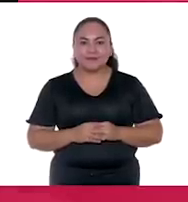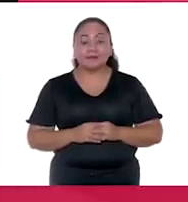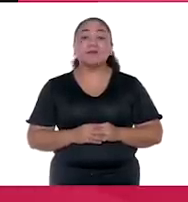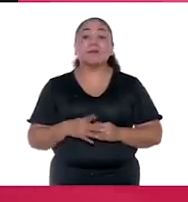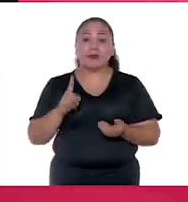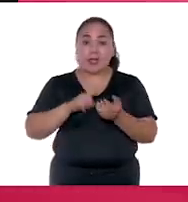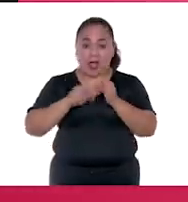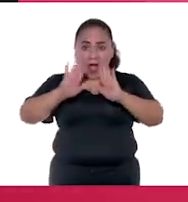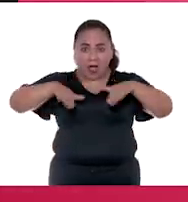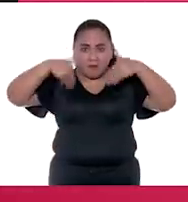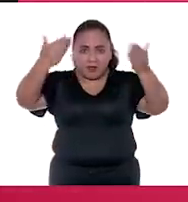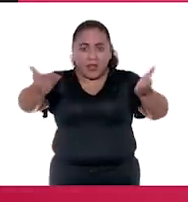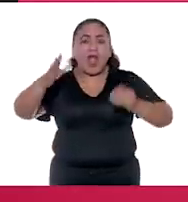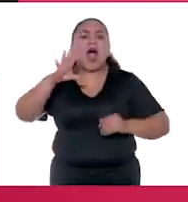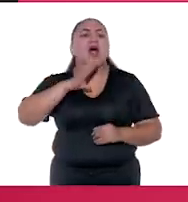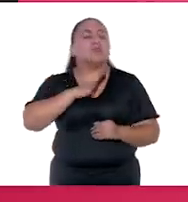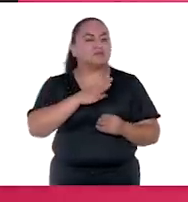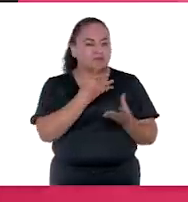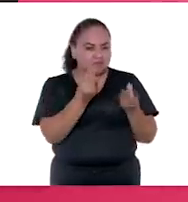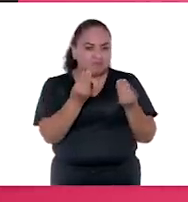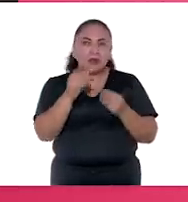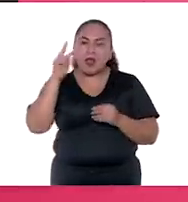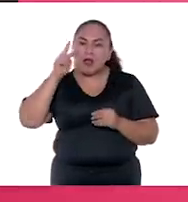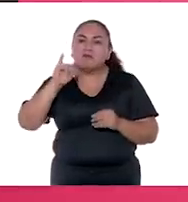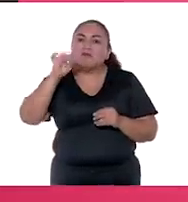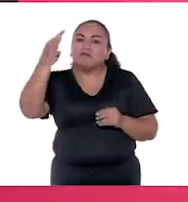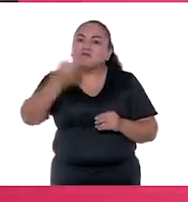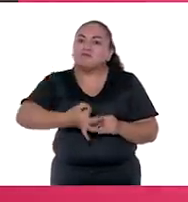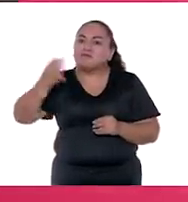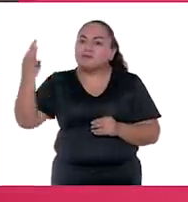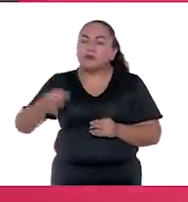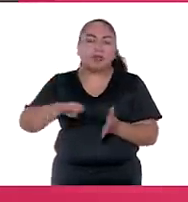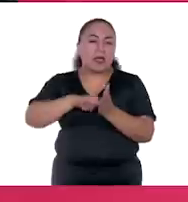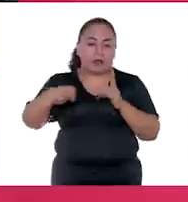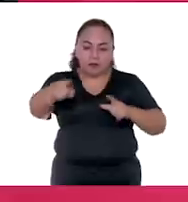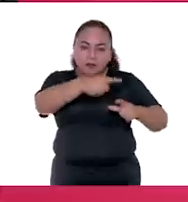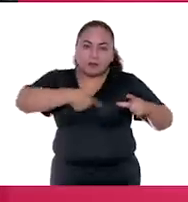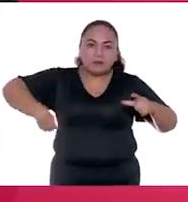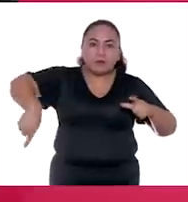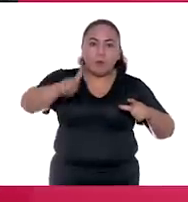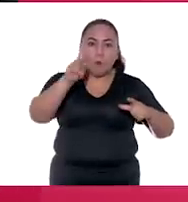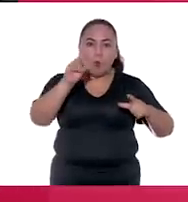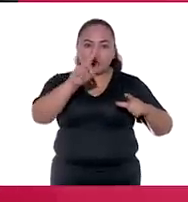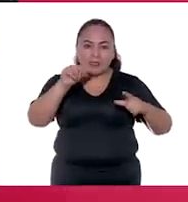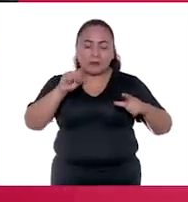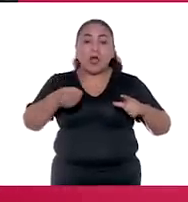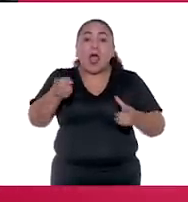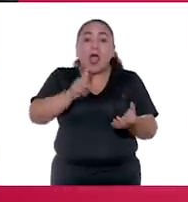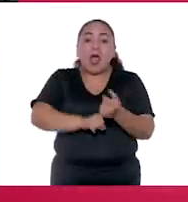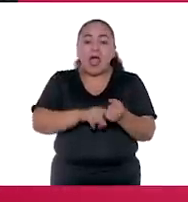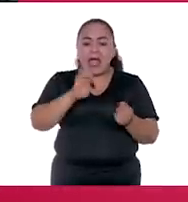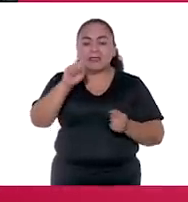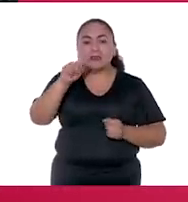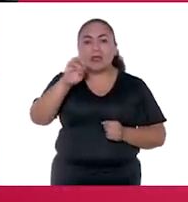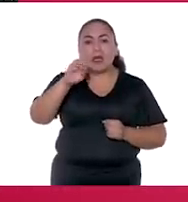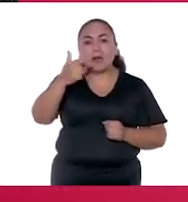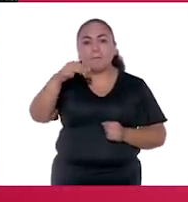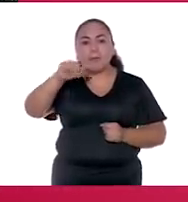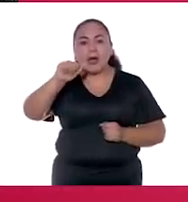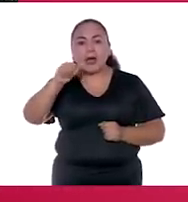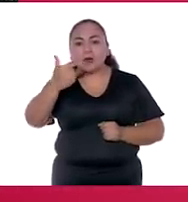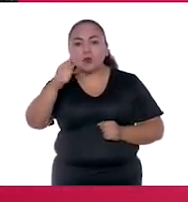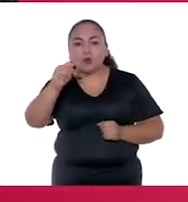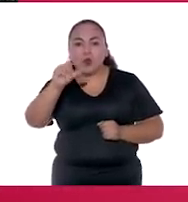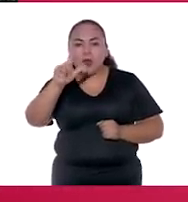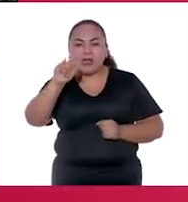En el exterior hay muchos elementos que confirman esto. Las pozas, por ejemplo, tienen estromatolitos, formaciones rocosas